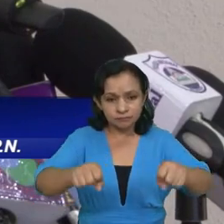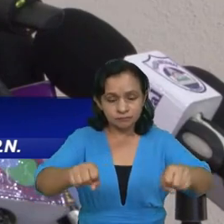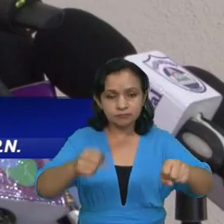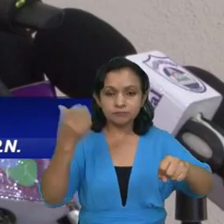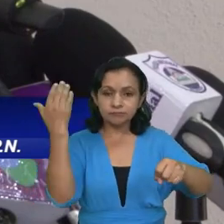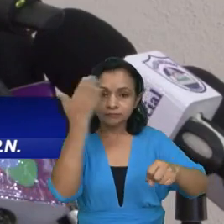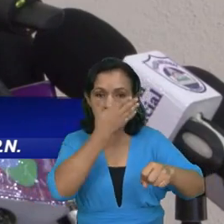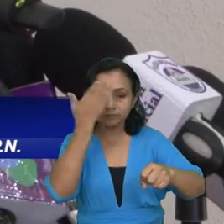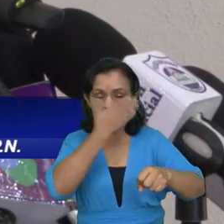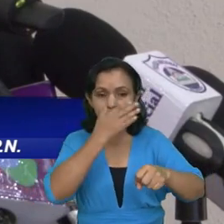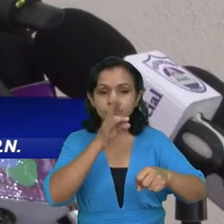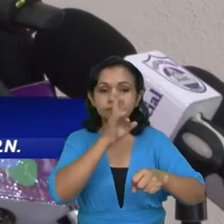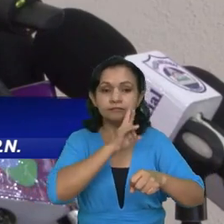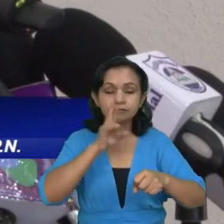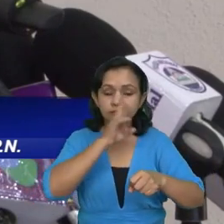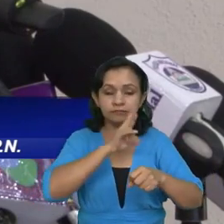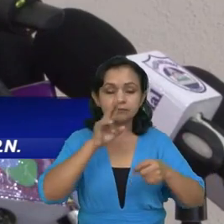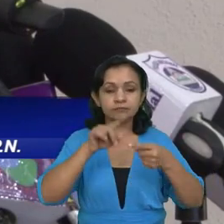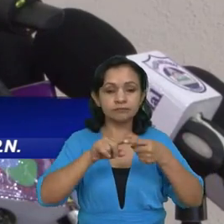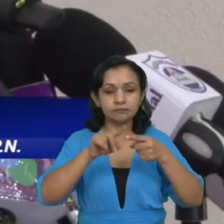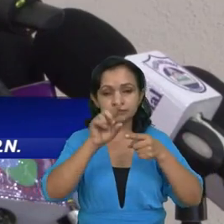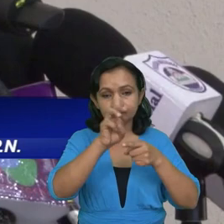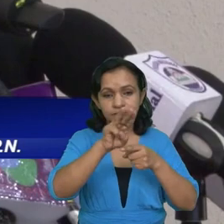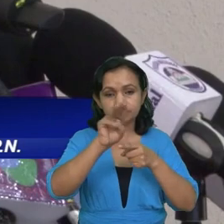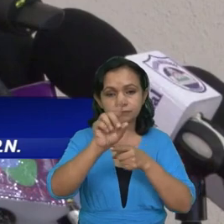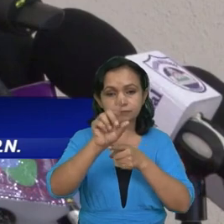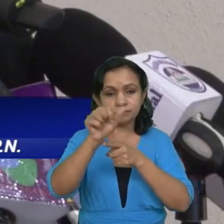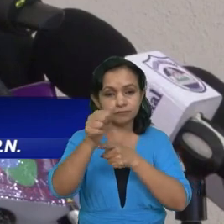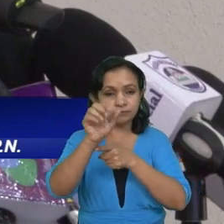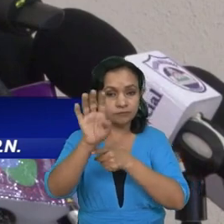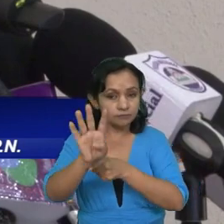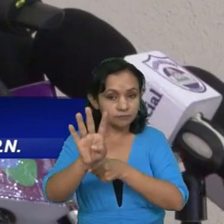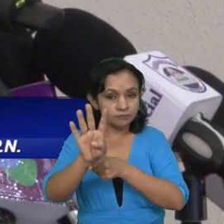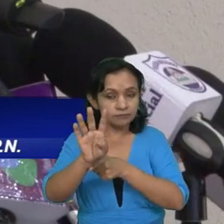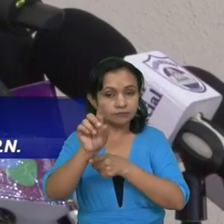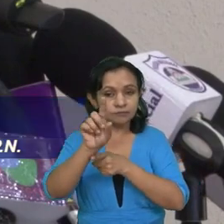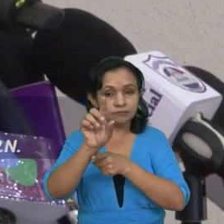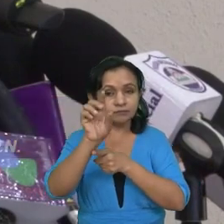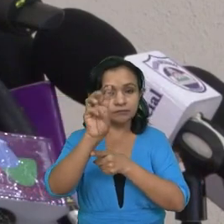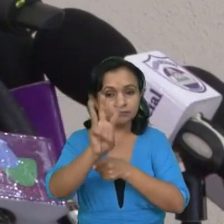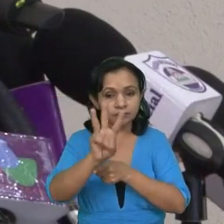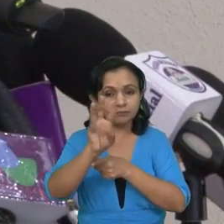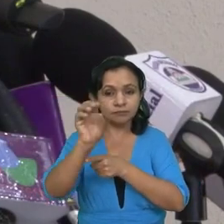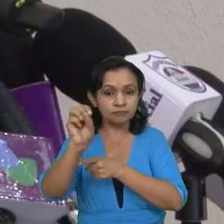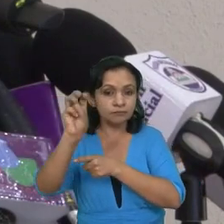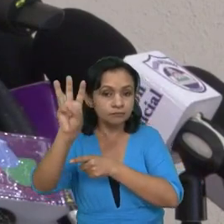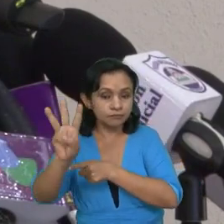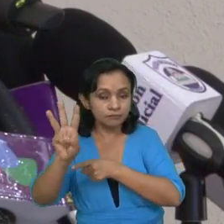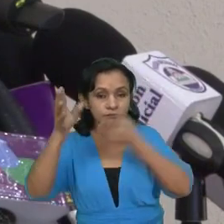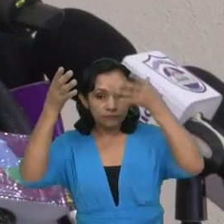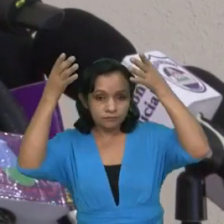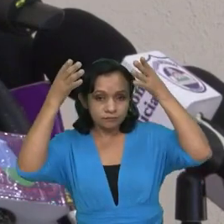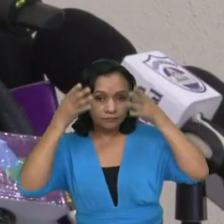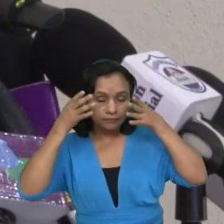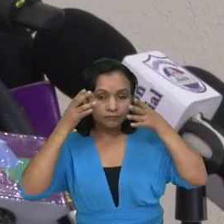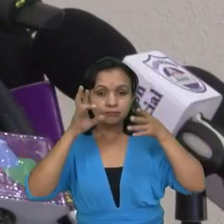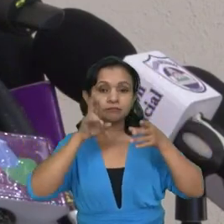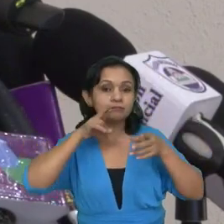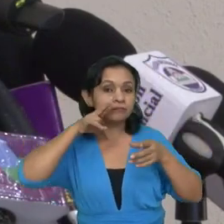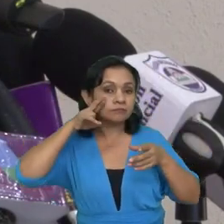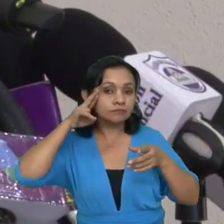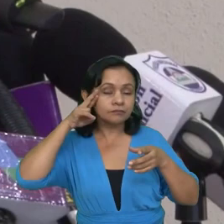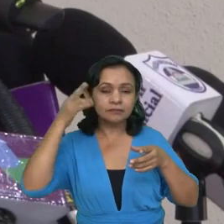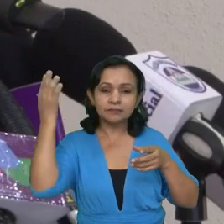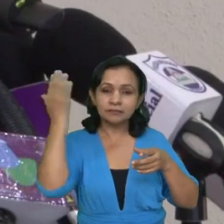negra con rojo modelos serpent o placas m 164 303 y un casco protector color rosado con